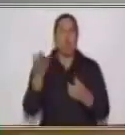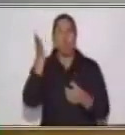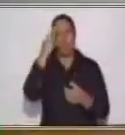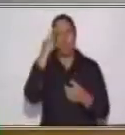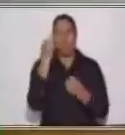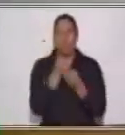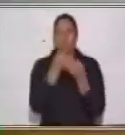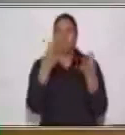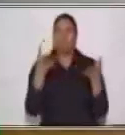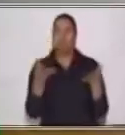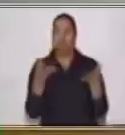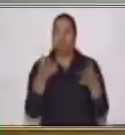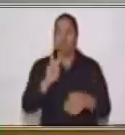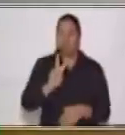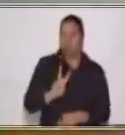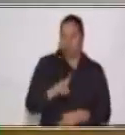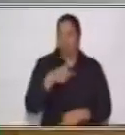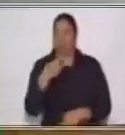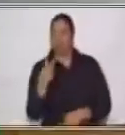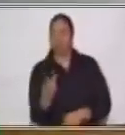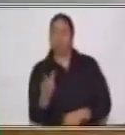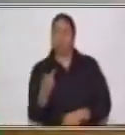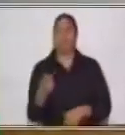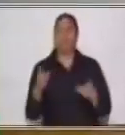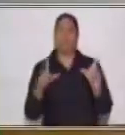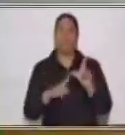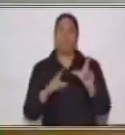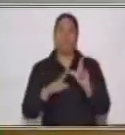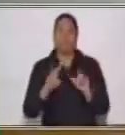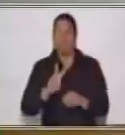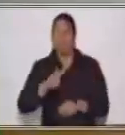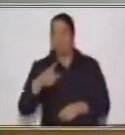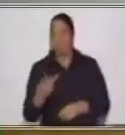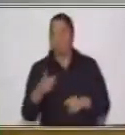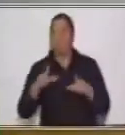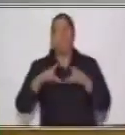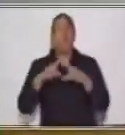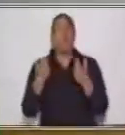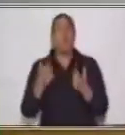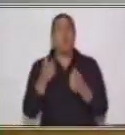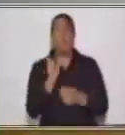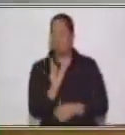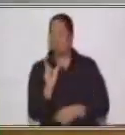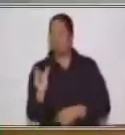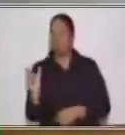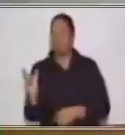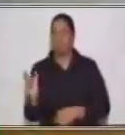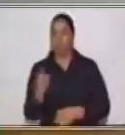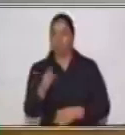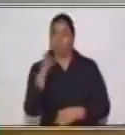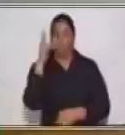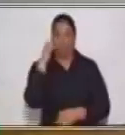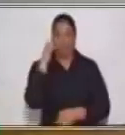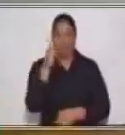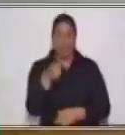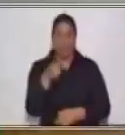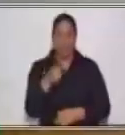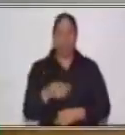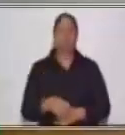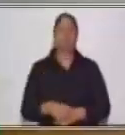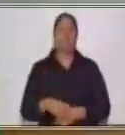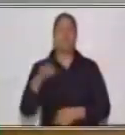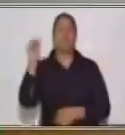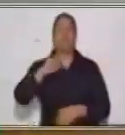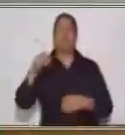sustituyéndolo, ¿verdad?, en nuestra ecuación, cómo evaluar una ecuación, y también vimos que la igualdad se